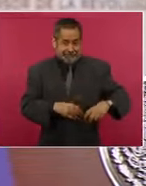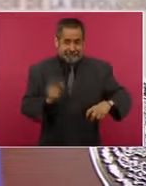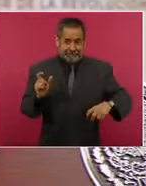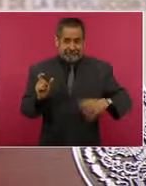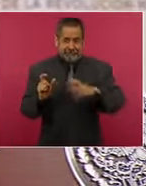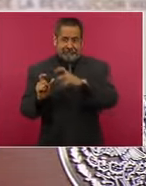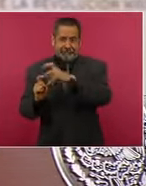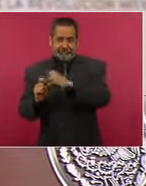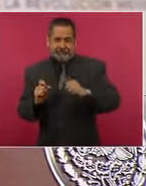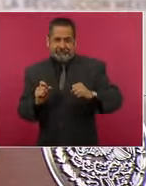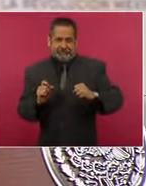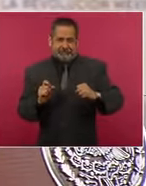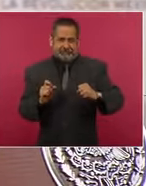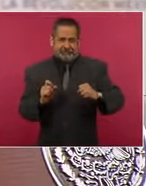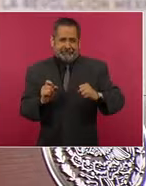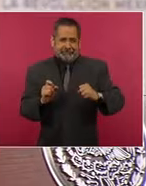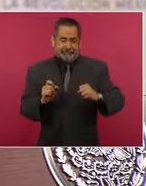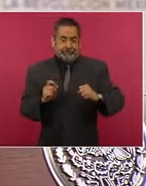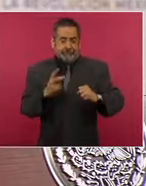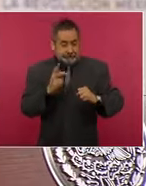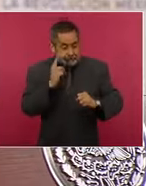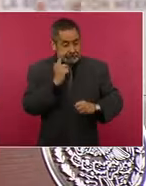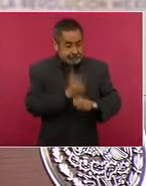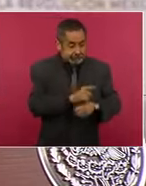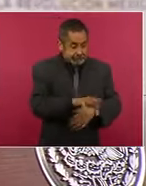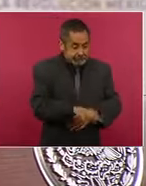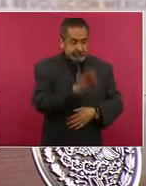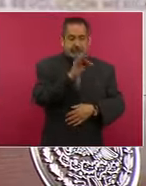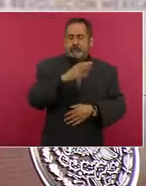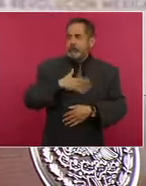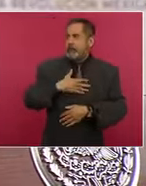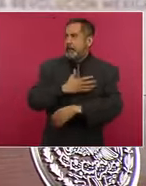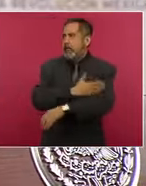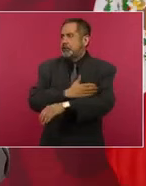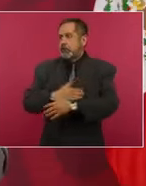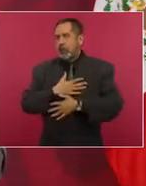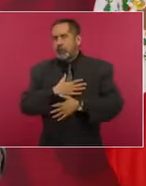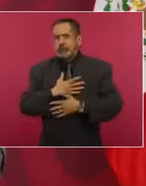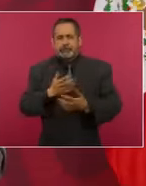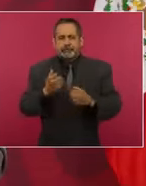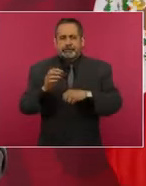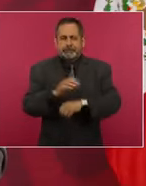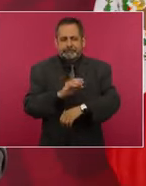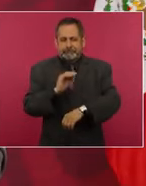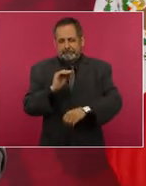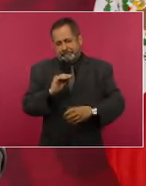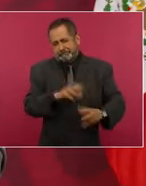A ir hacia el azteca y lo agarró y así encontró su brazo.